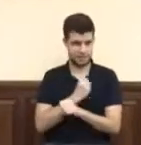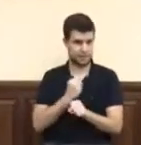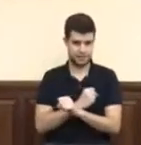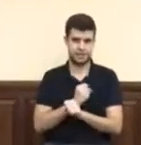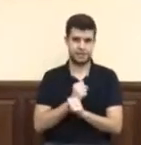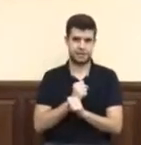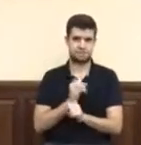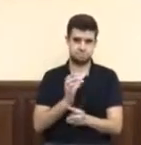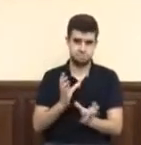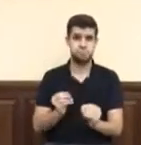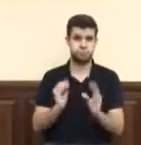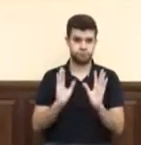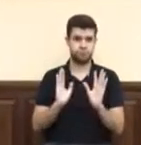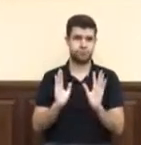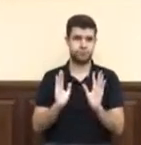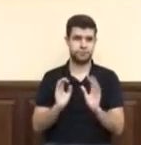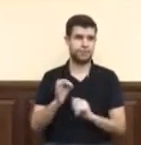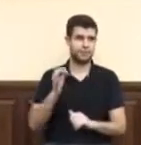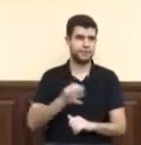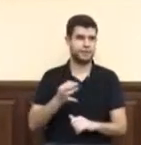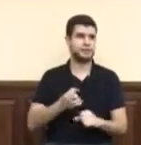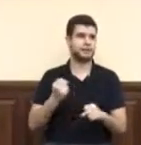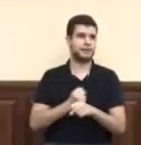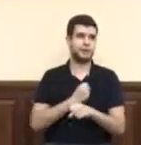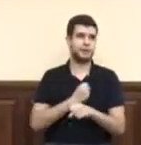incansablemente, Para no trabajar